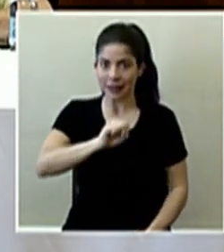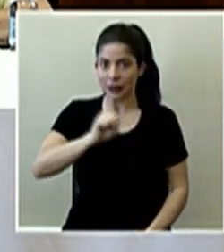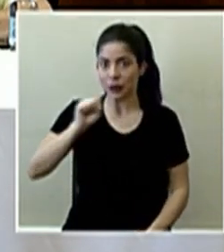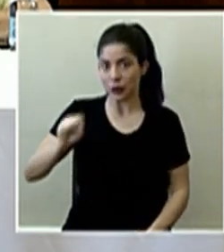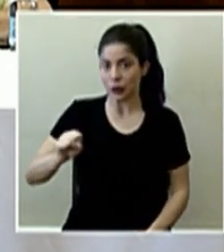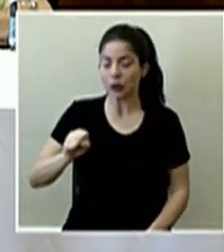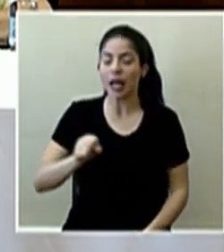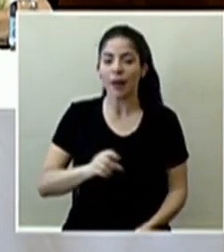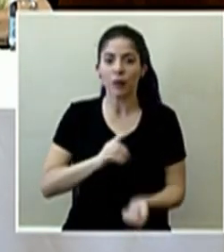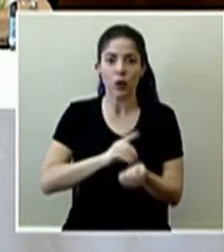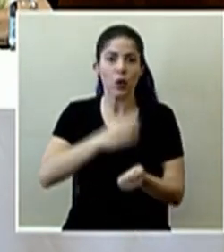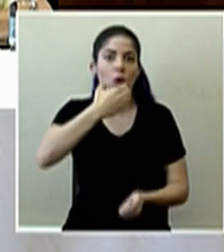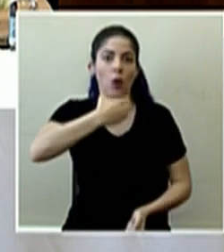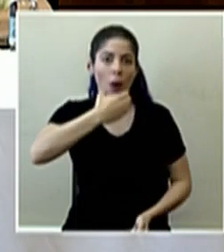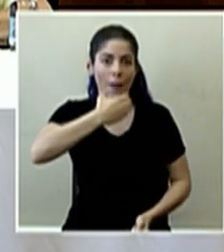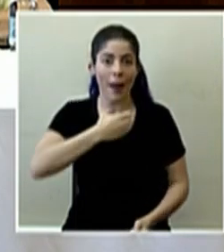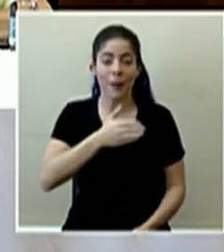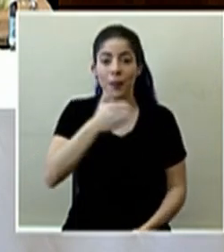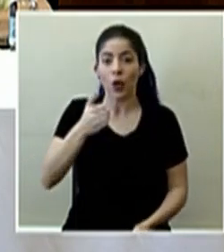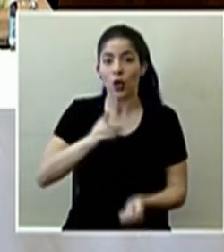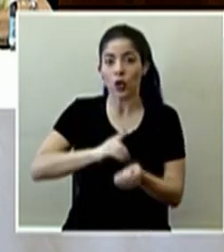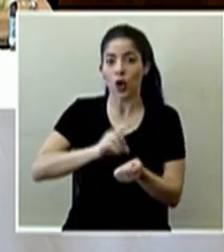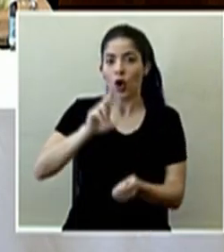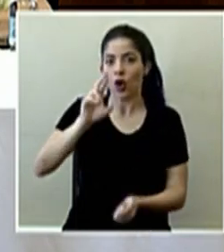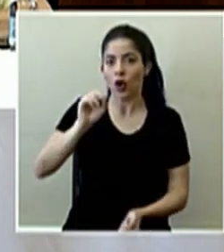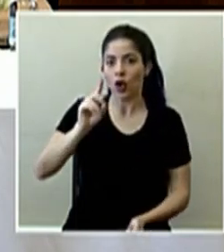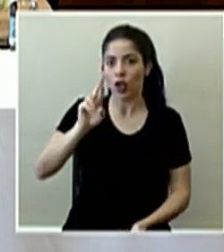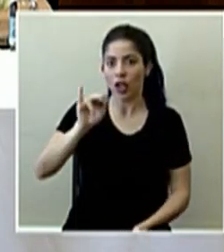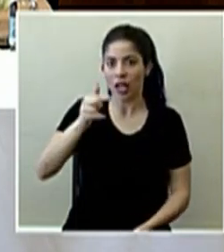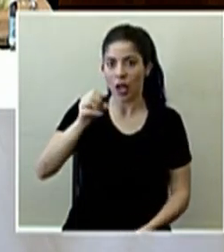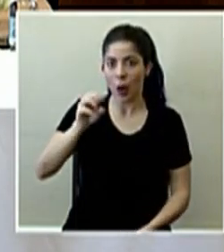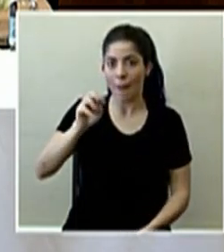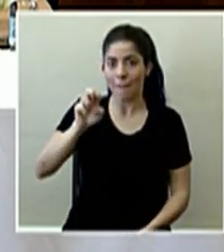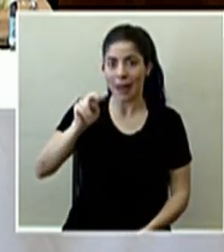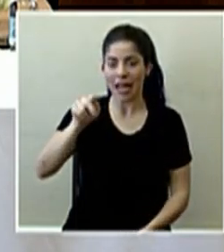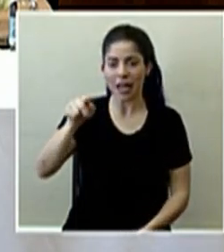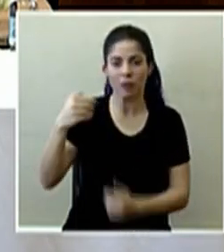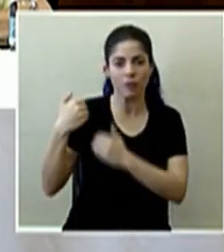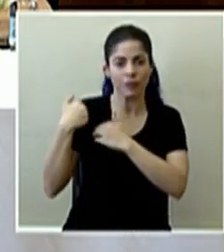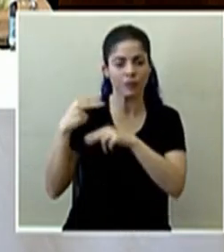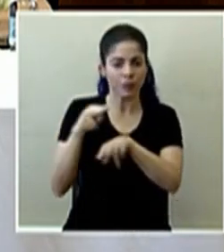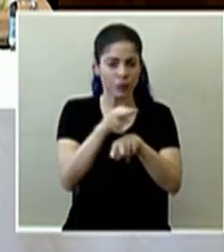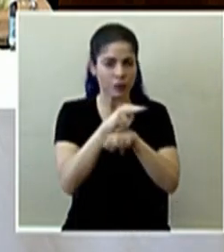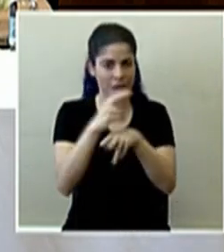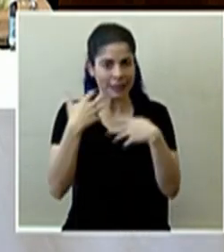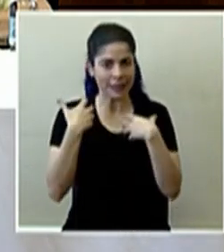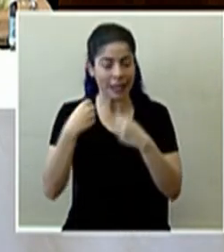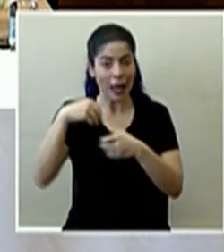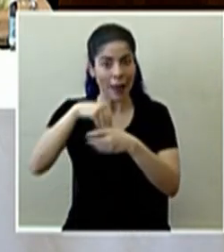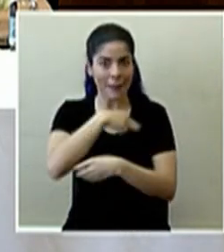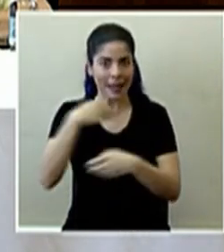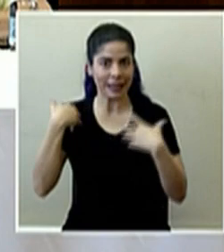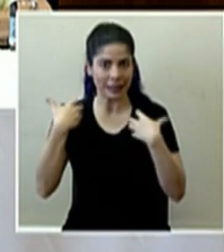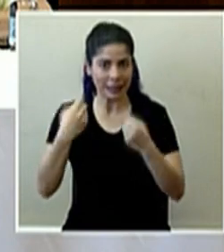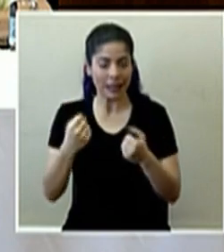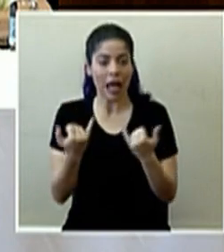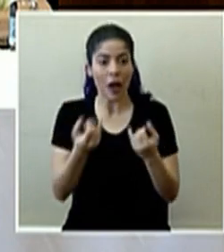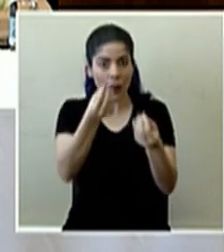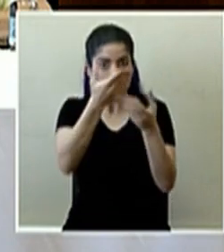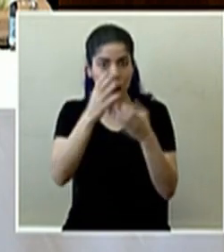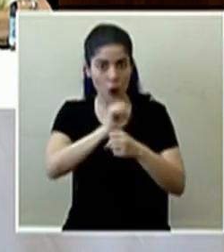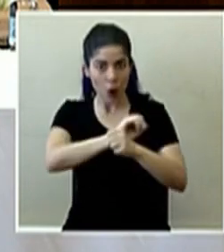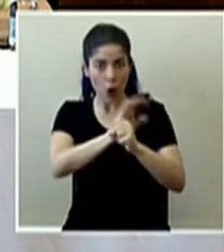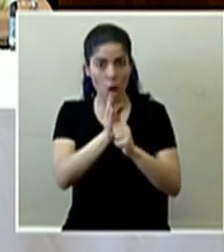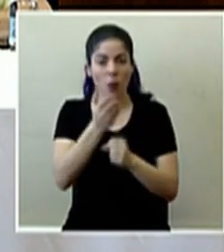Social, el doctor Román Macaya, y el doctor Rodrigo Marín, director de Vigilancia de la Salud del Ministerio de Salud. Recibimos el reporte COVID por parte